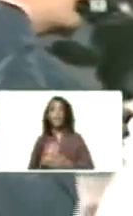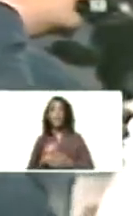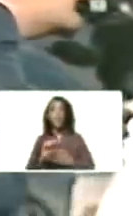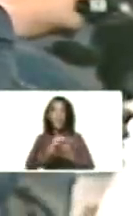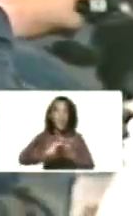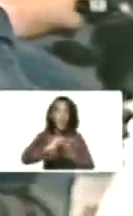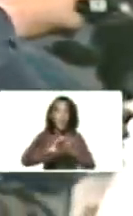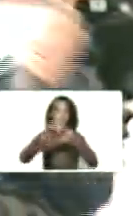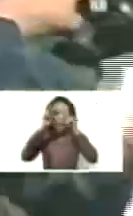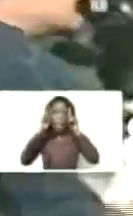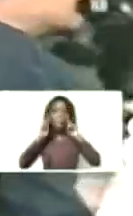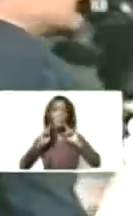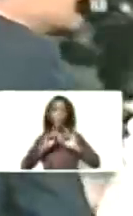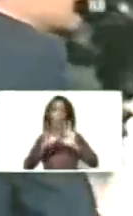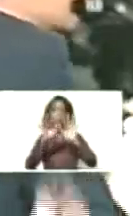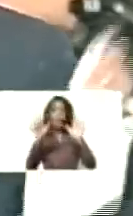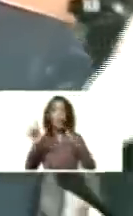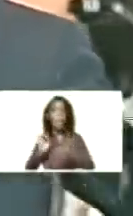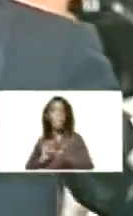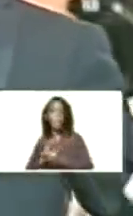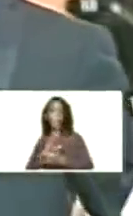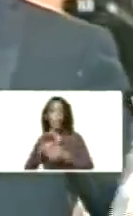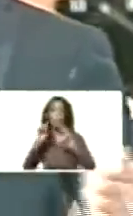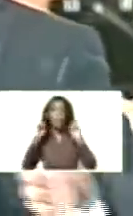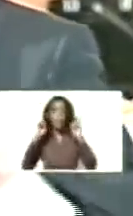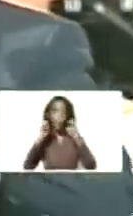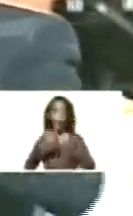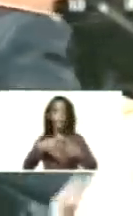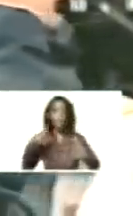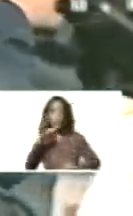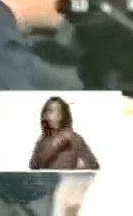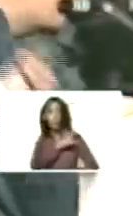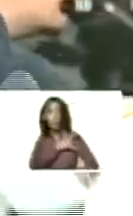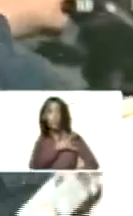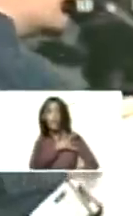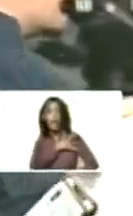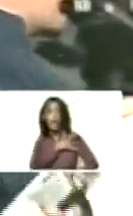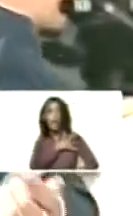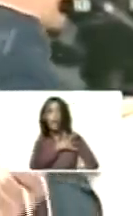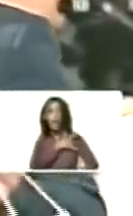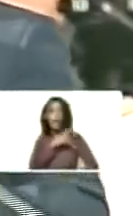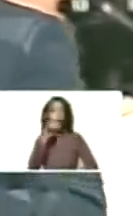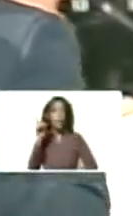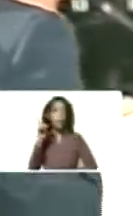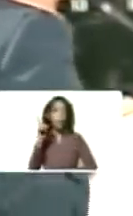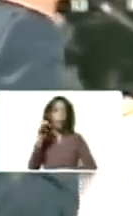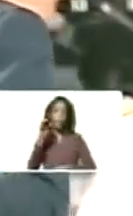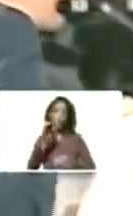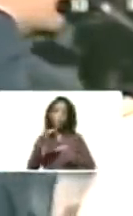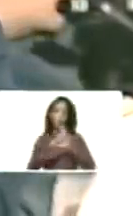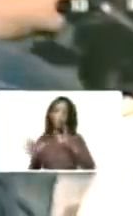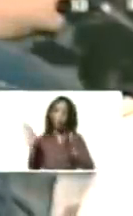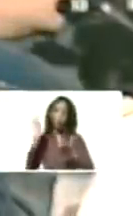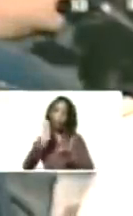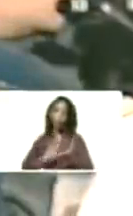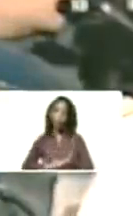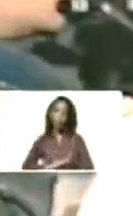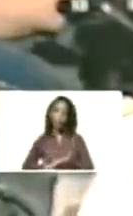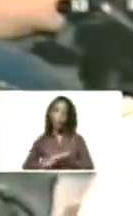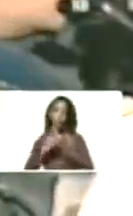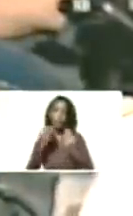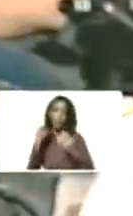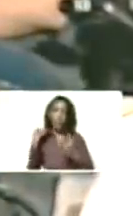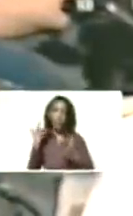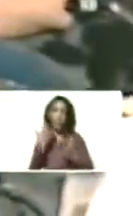y expulsar del área del campus universitario las sombras que lamentablemente se instalaron durante mucho tiempo